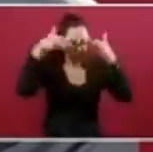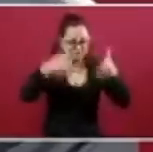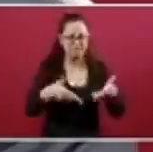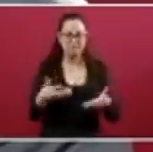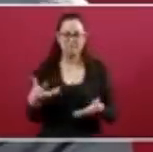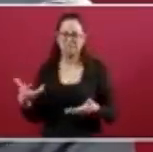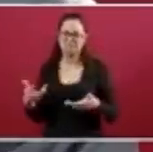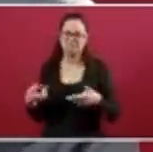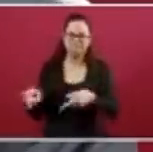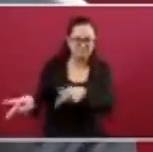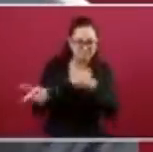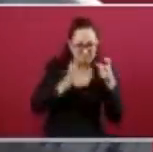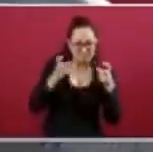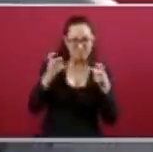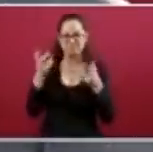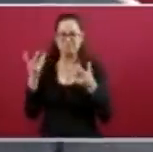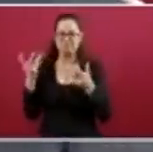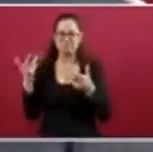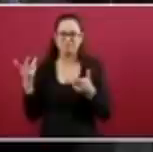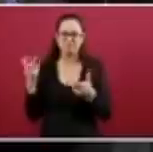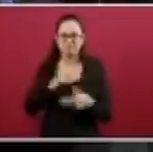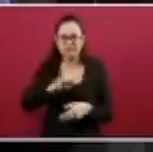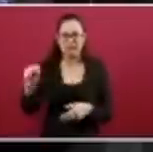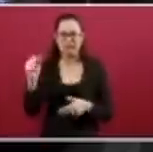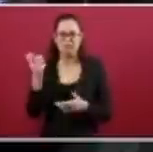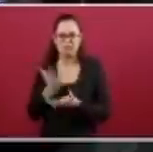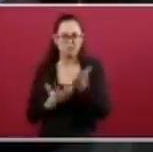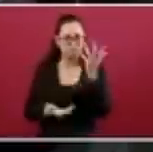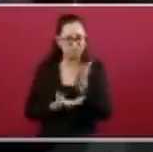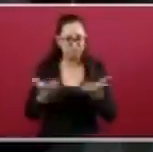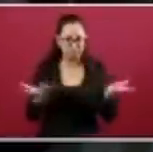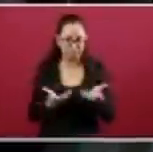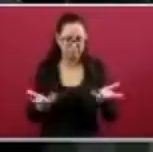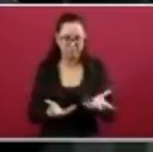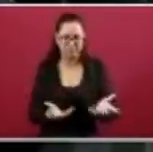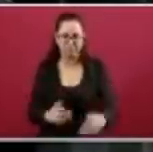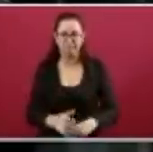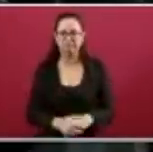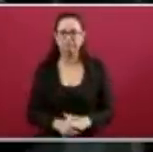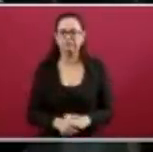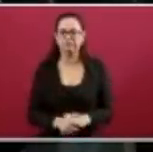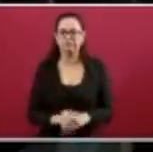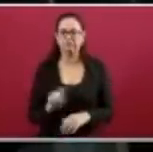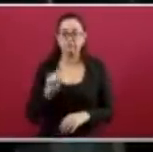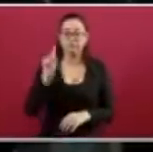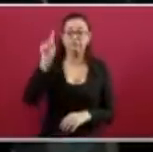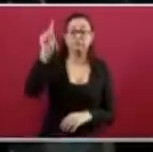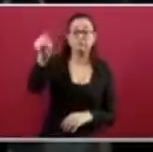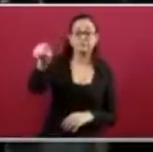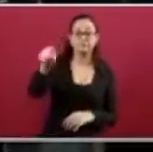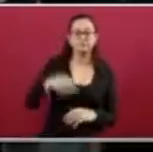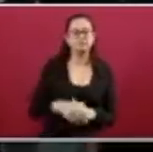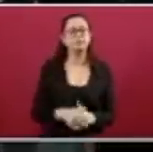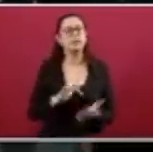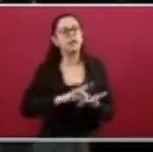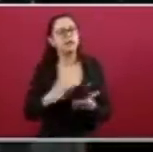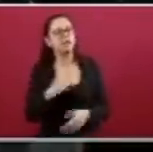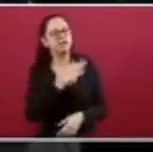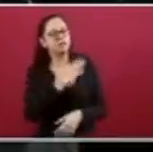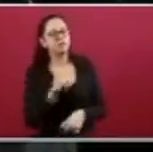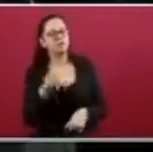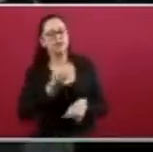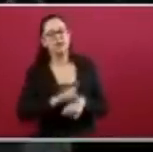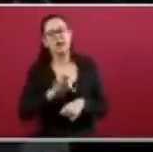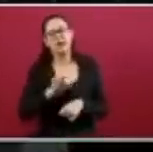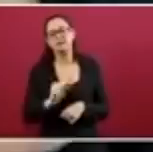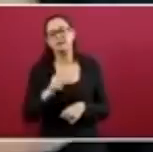ayudemos. Presidente, Presidente, gracias. Buenos días. Estefano Ochoa, de ADN